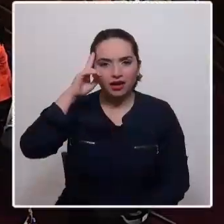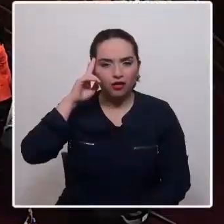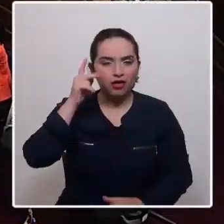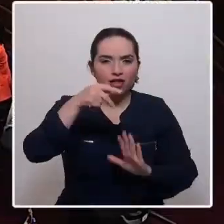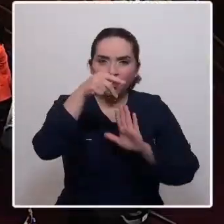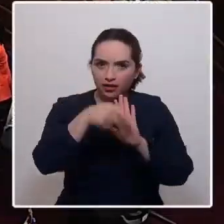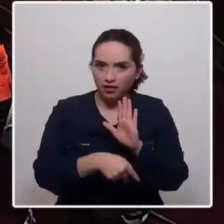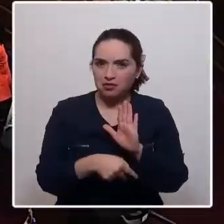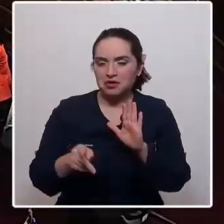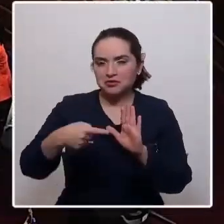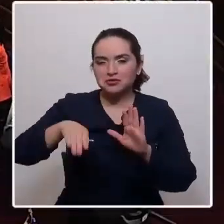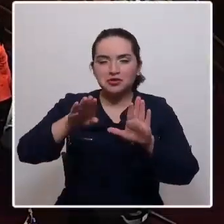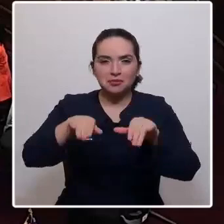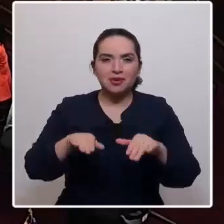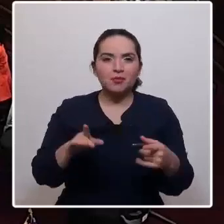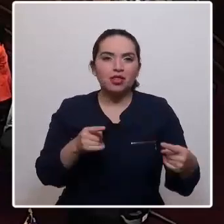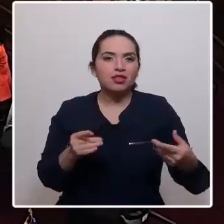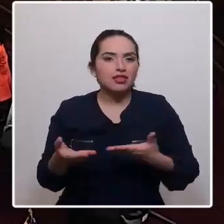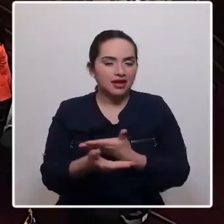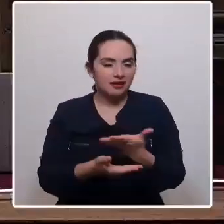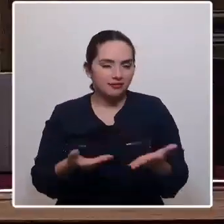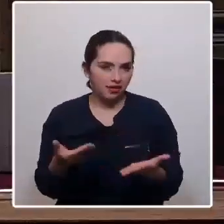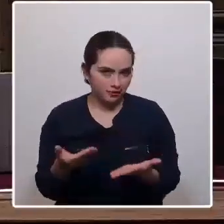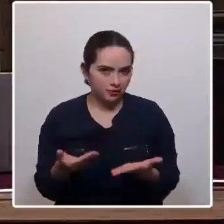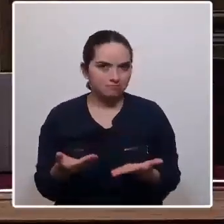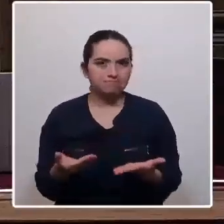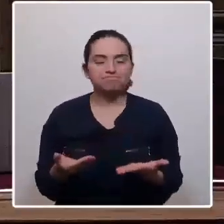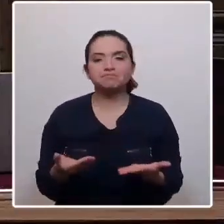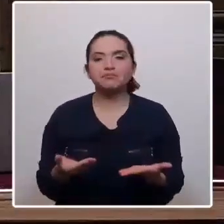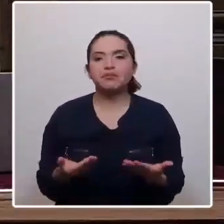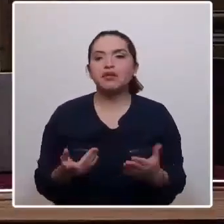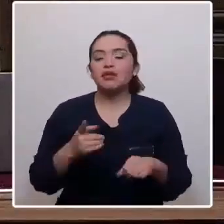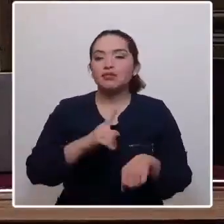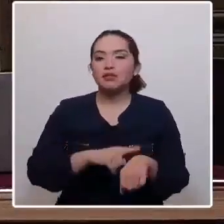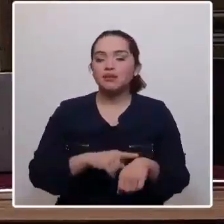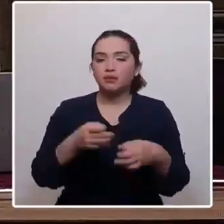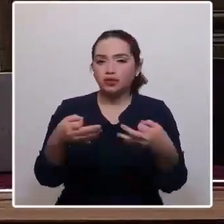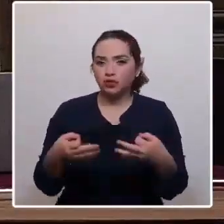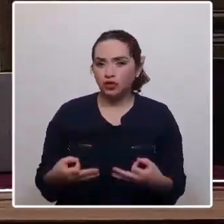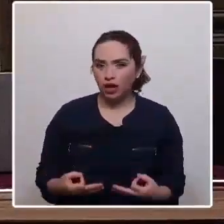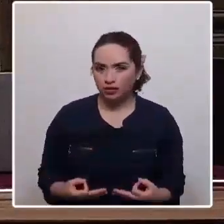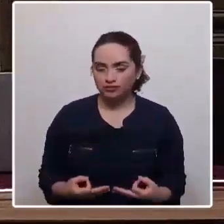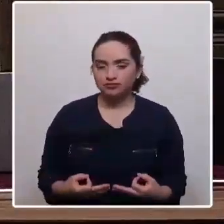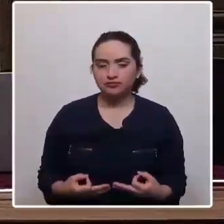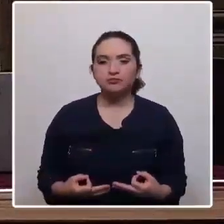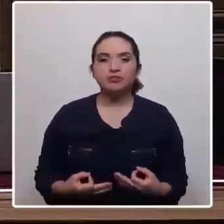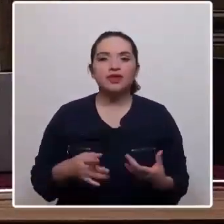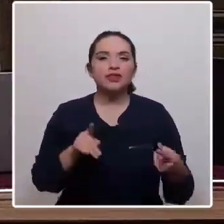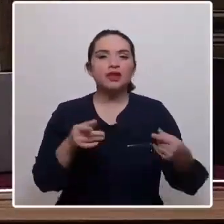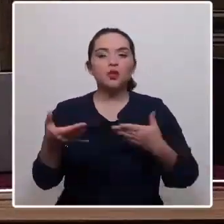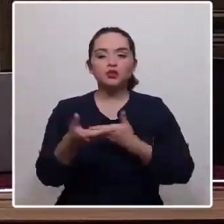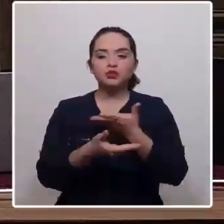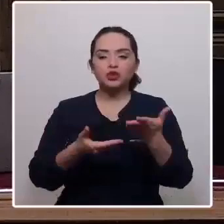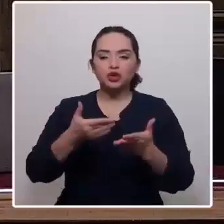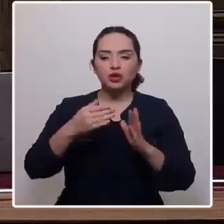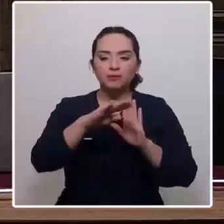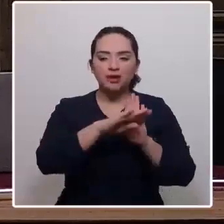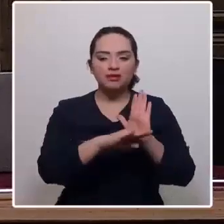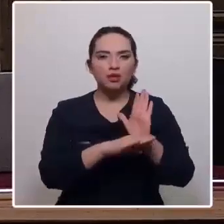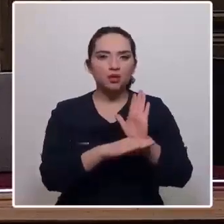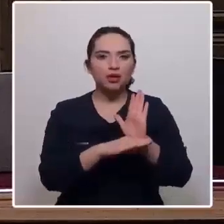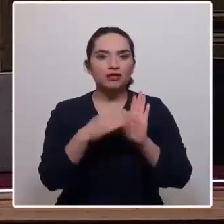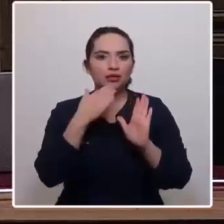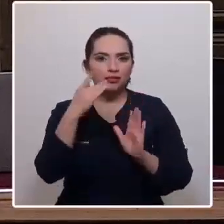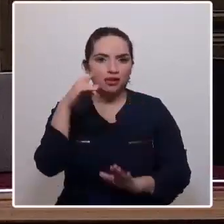mismos para la deliberación en el Pleno. El tiempo total para la discusión general y particular será como máximo de 4